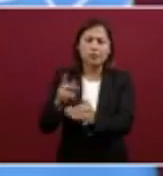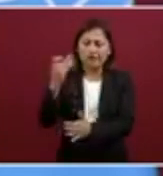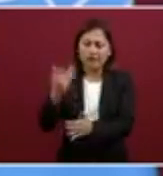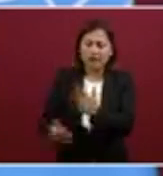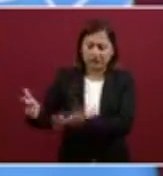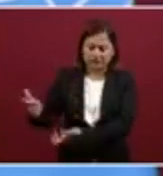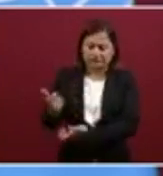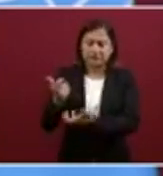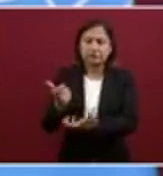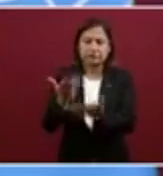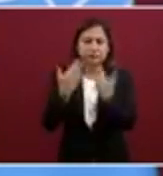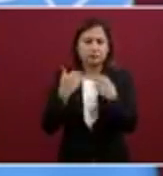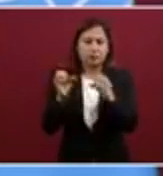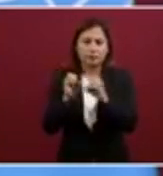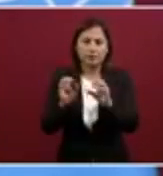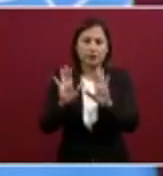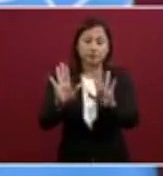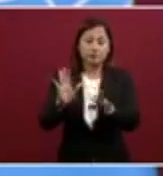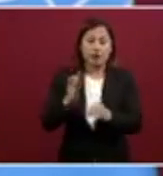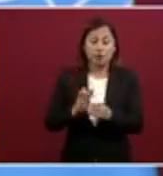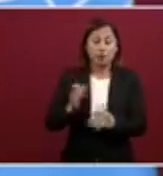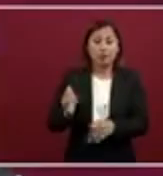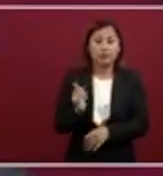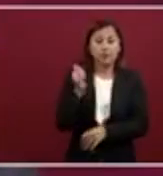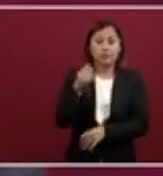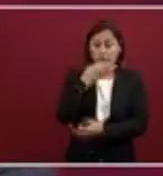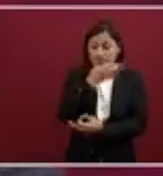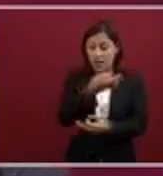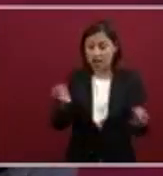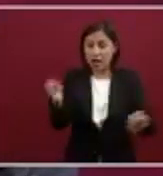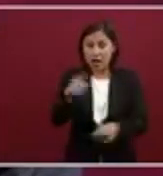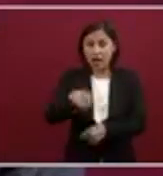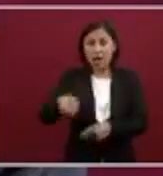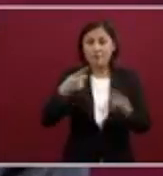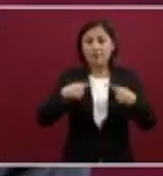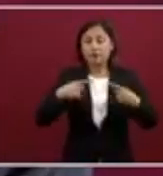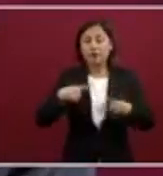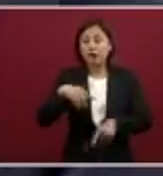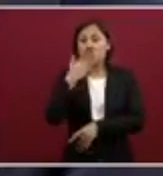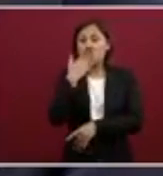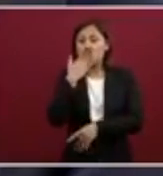decirle a los sonorenses que ya se autorizó